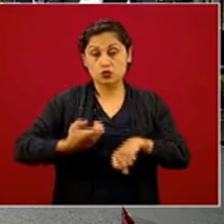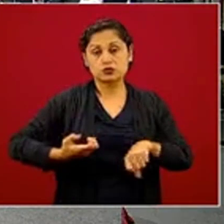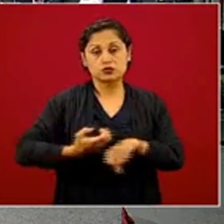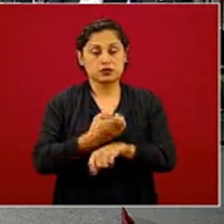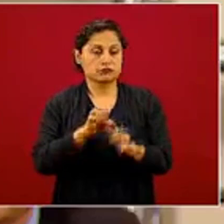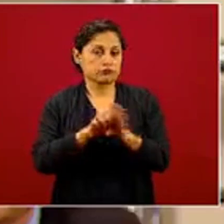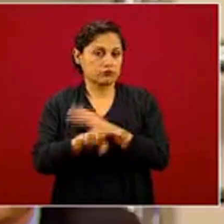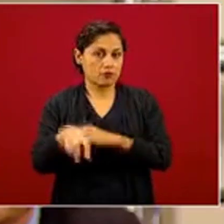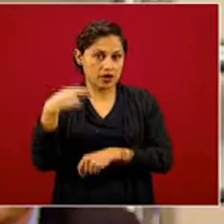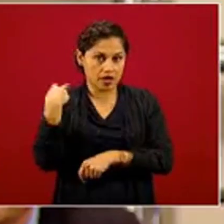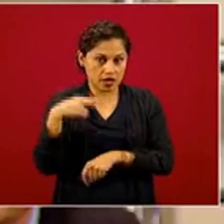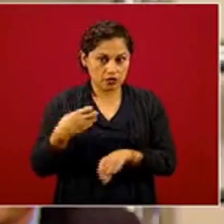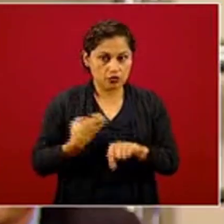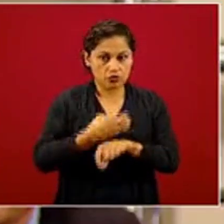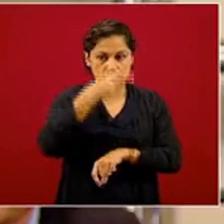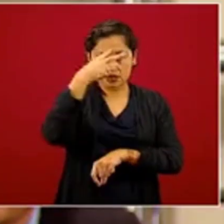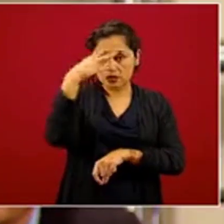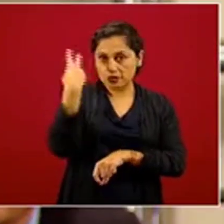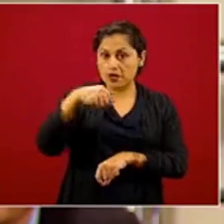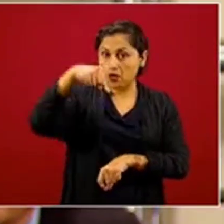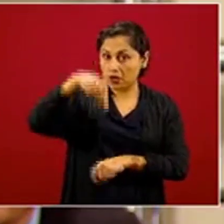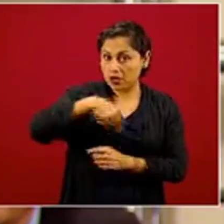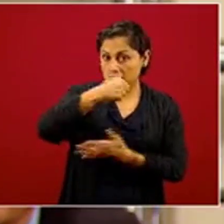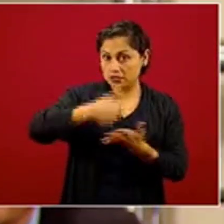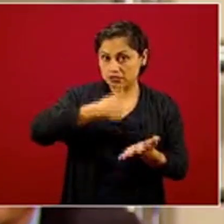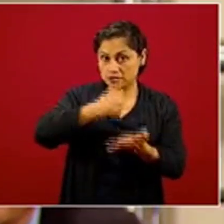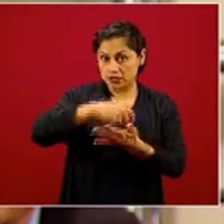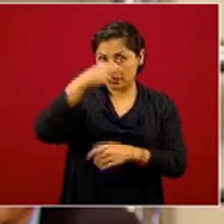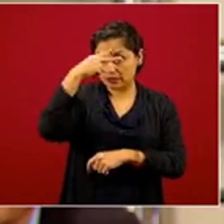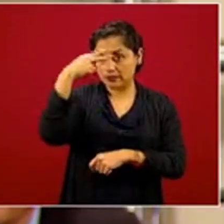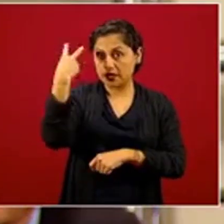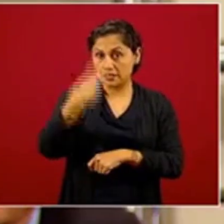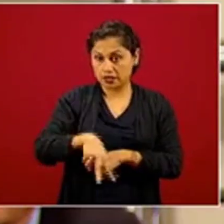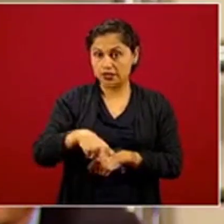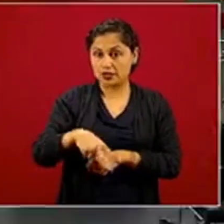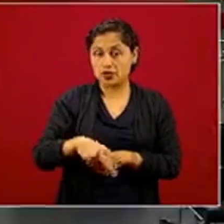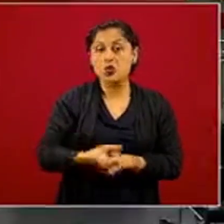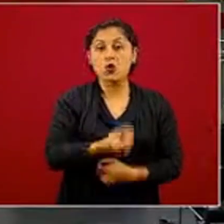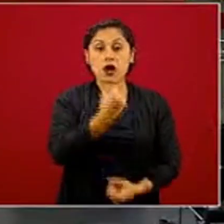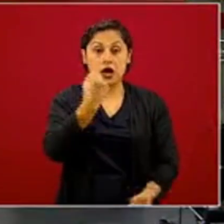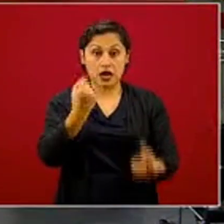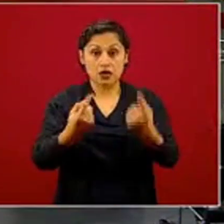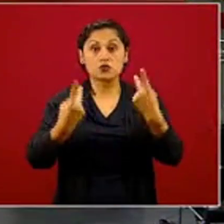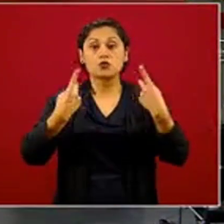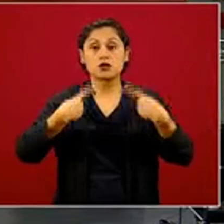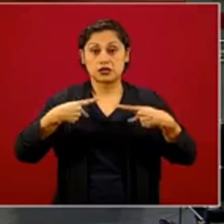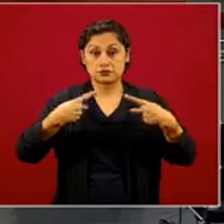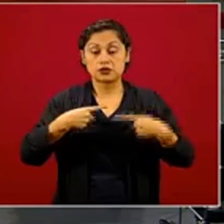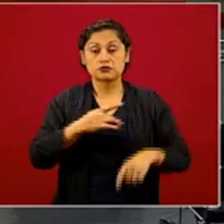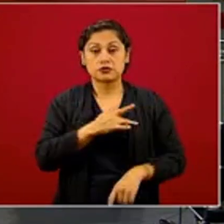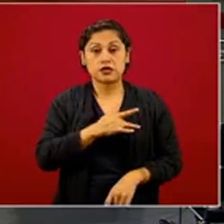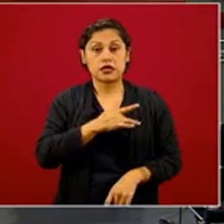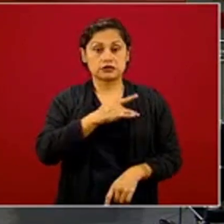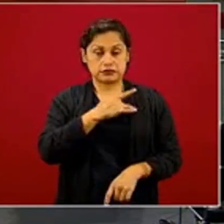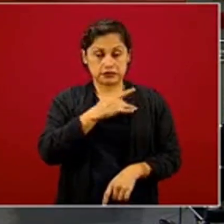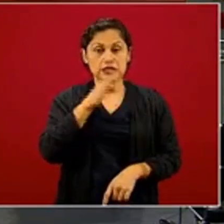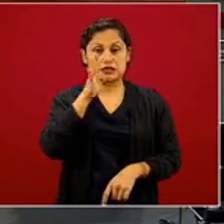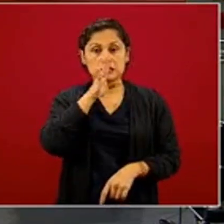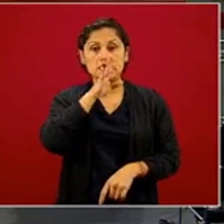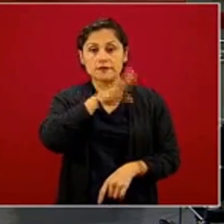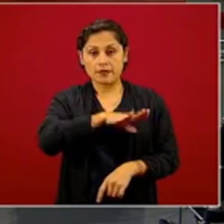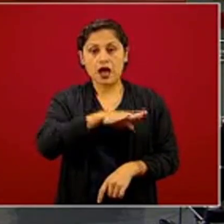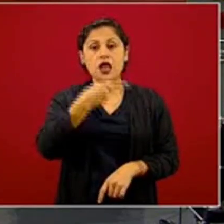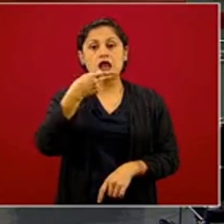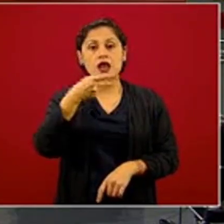en el Estado de México, aquí mismo en la Ciudad de México, donde hay personas con síntomas y prefieren